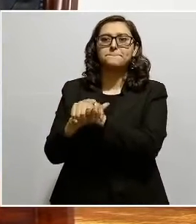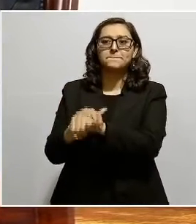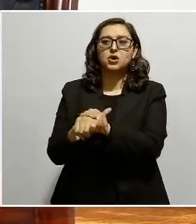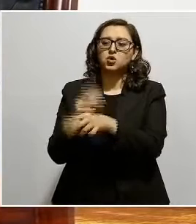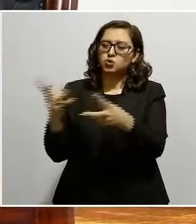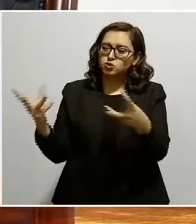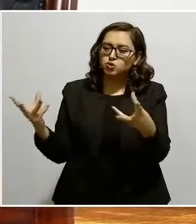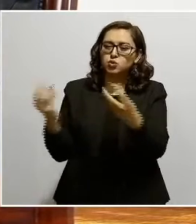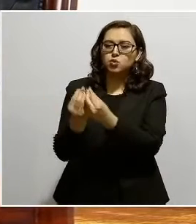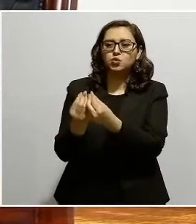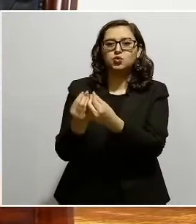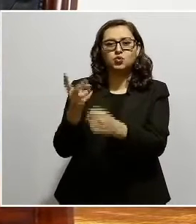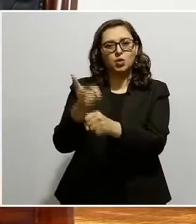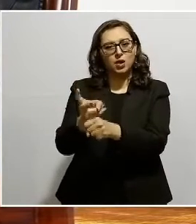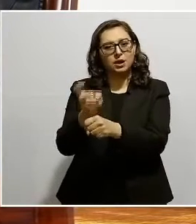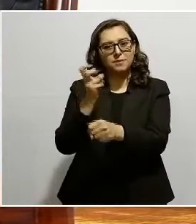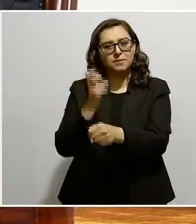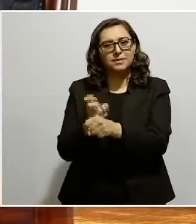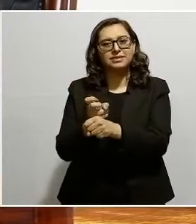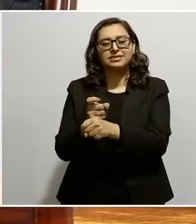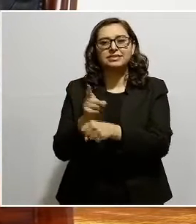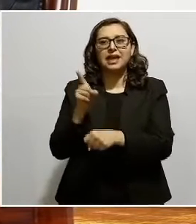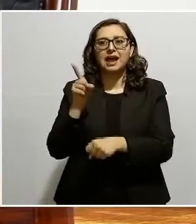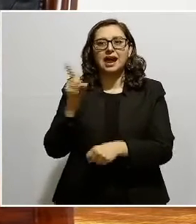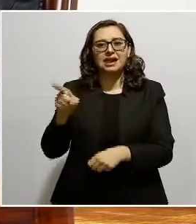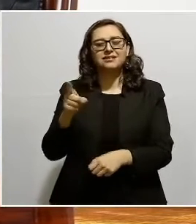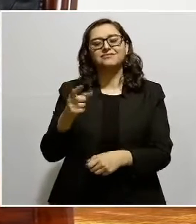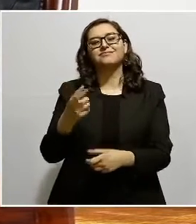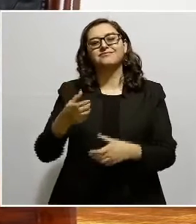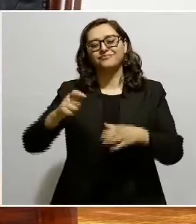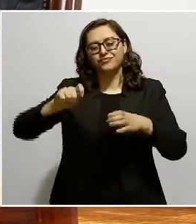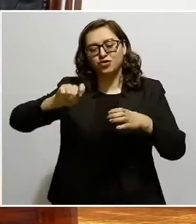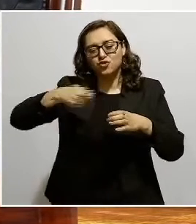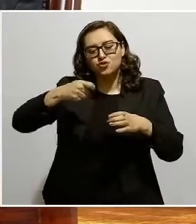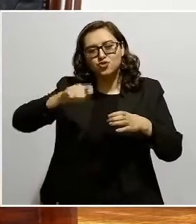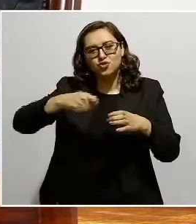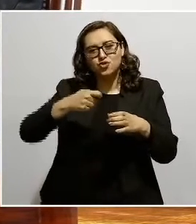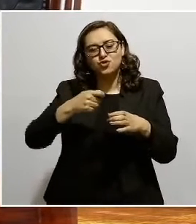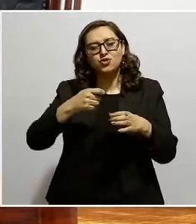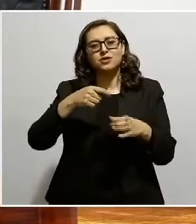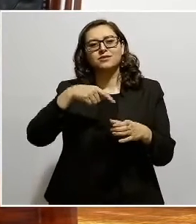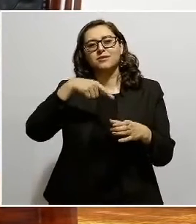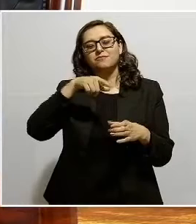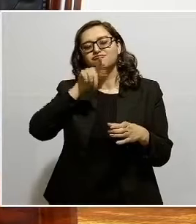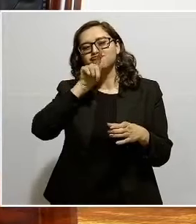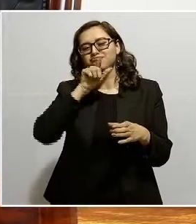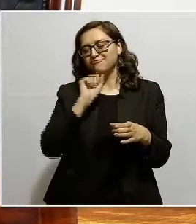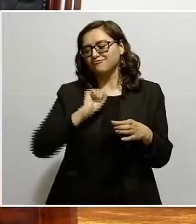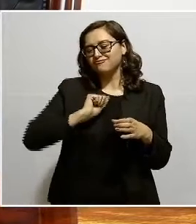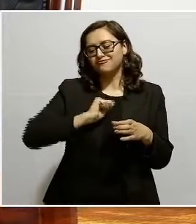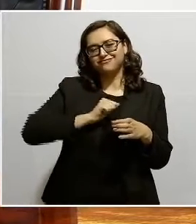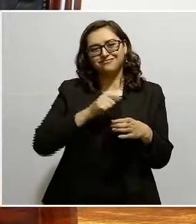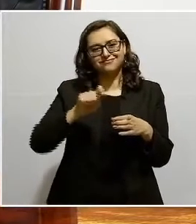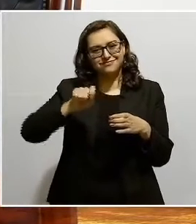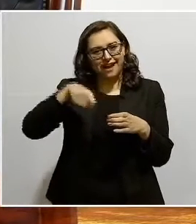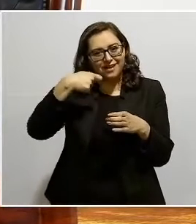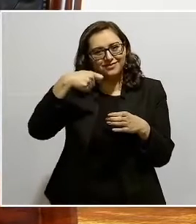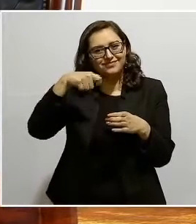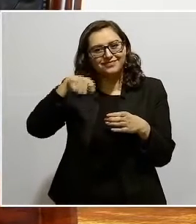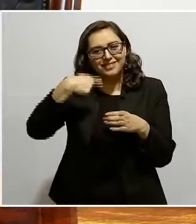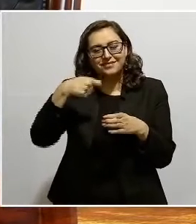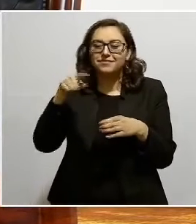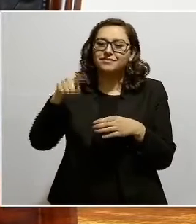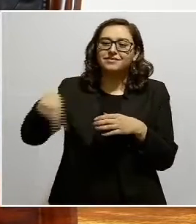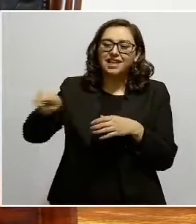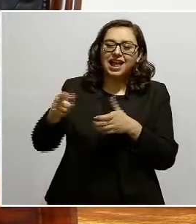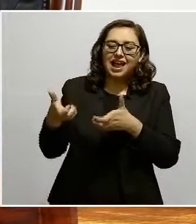a comer gallina con rabadilla en los famosos caldos Zenón, ubicados cerca de la calle